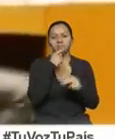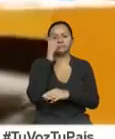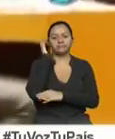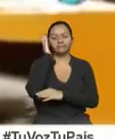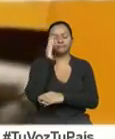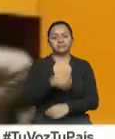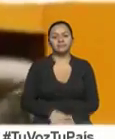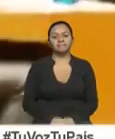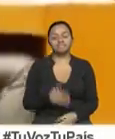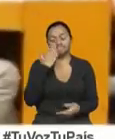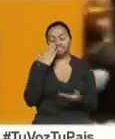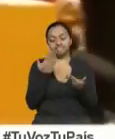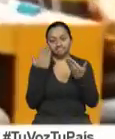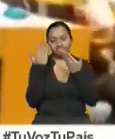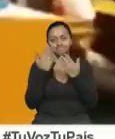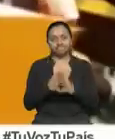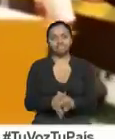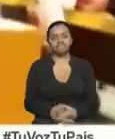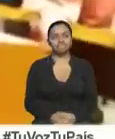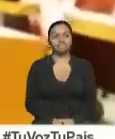discurso.